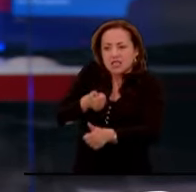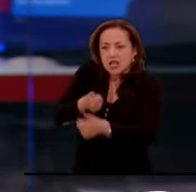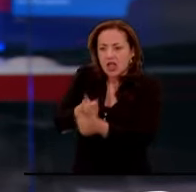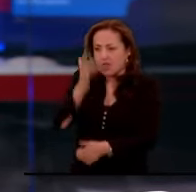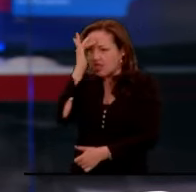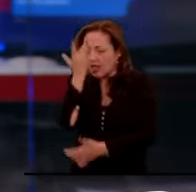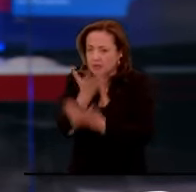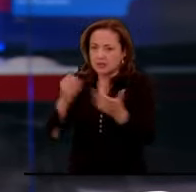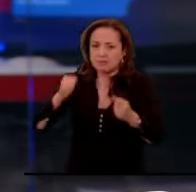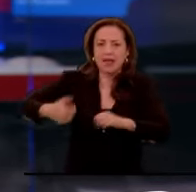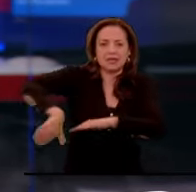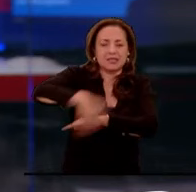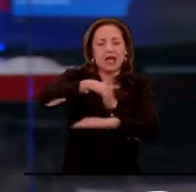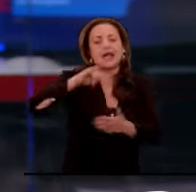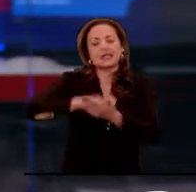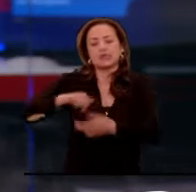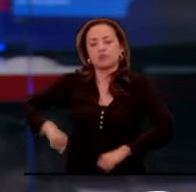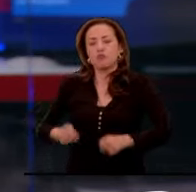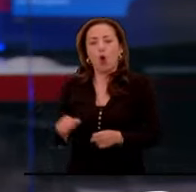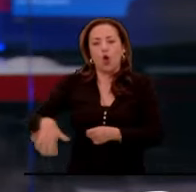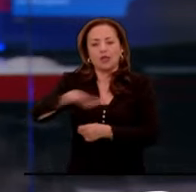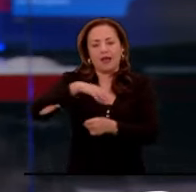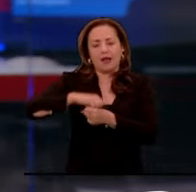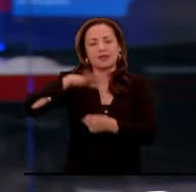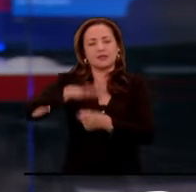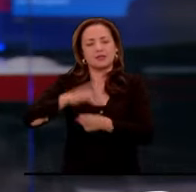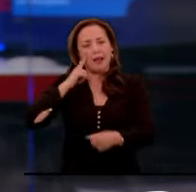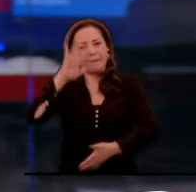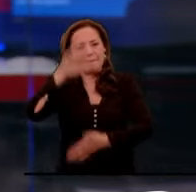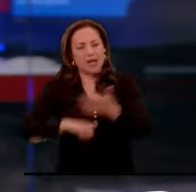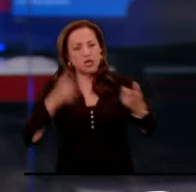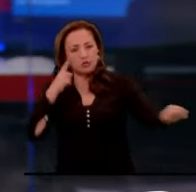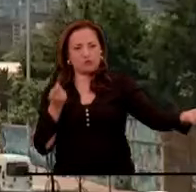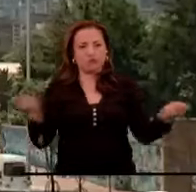Por eso el distrito lanzó una campaña para contrarrestar la violencia de género.